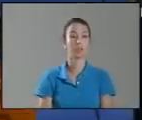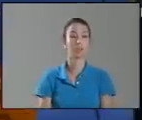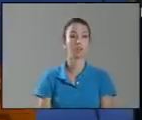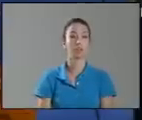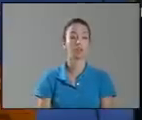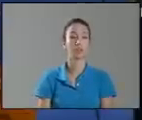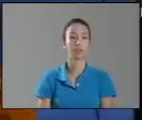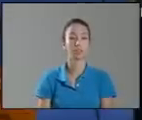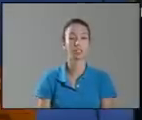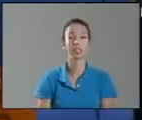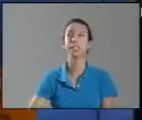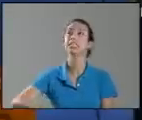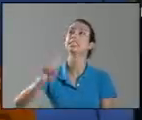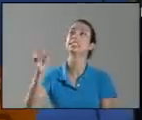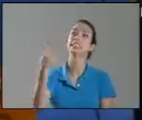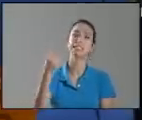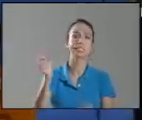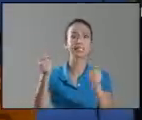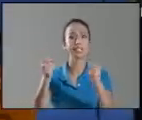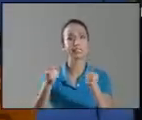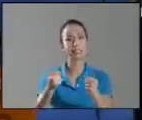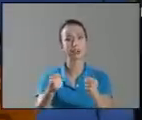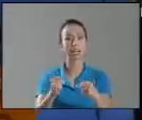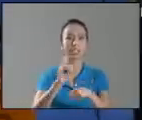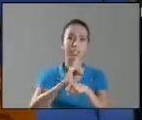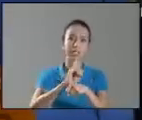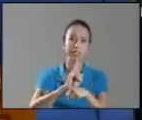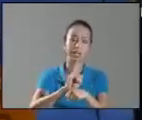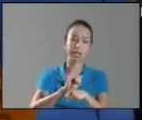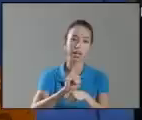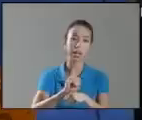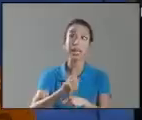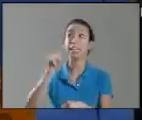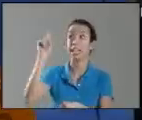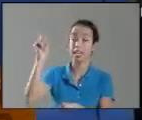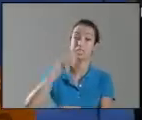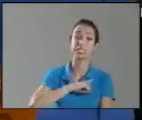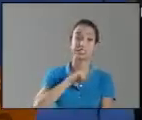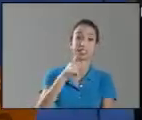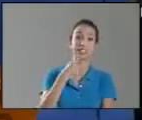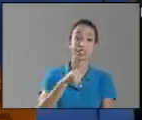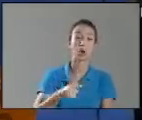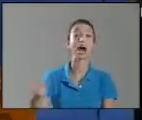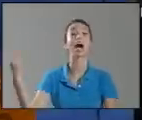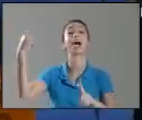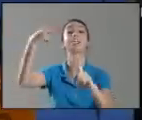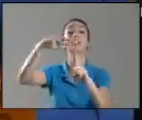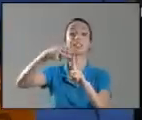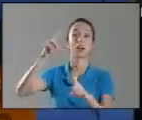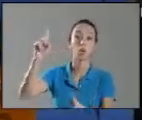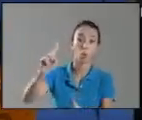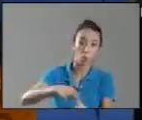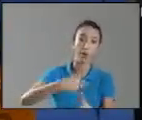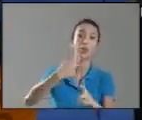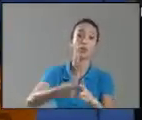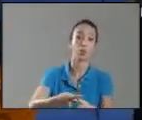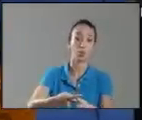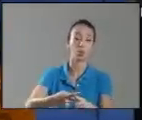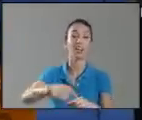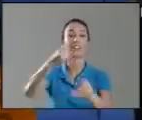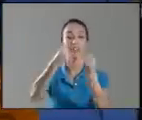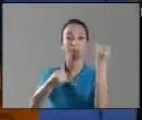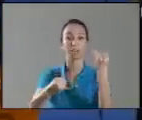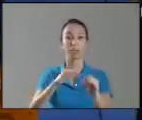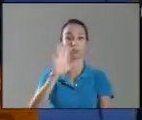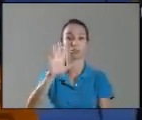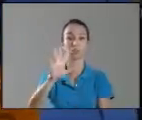Pero la fecha de expiración está en Efesios 4:13, que no me vengan con cuentos. Porque Pablo es el perito arquitecto de la iglesia y él es el que está